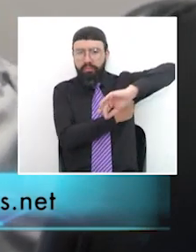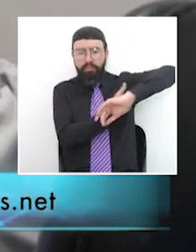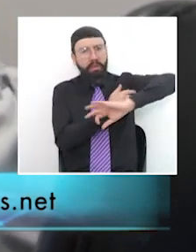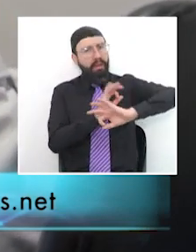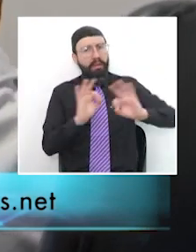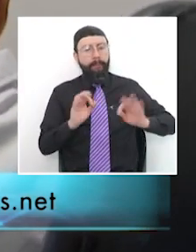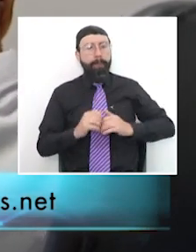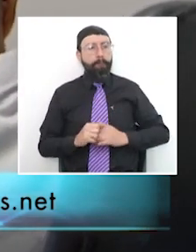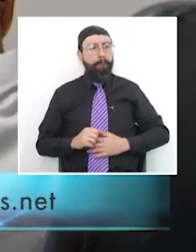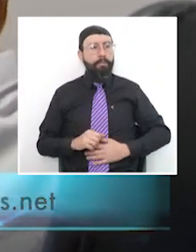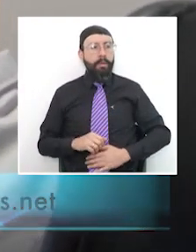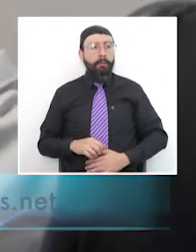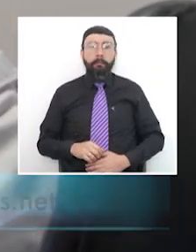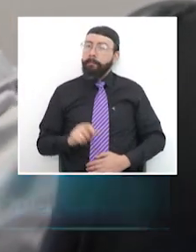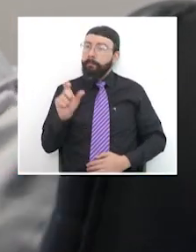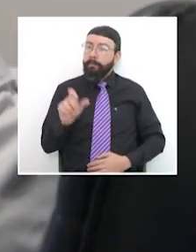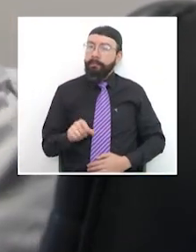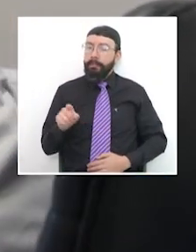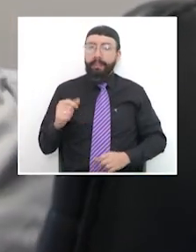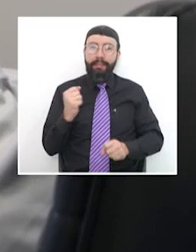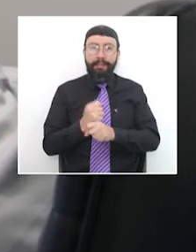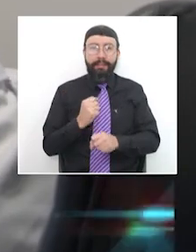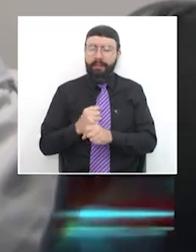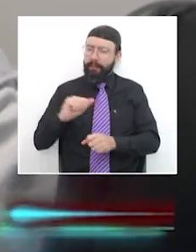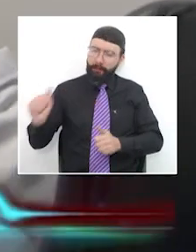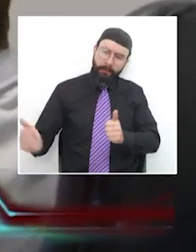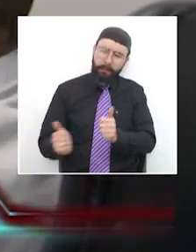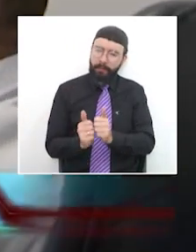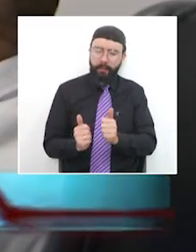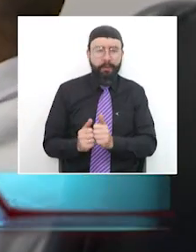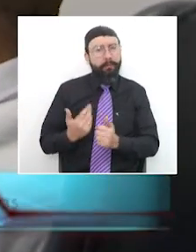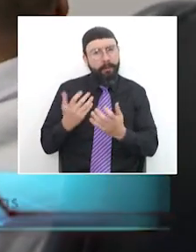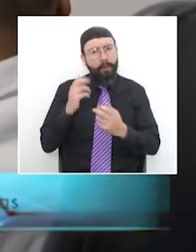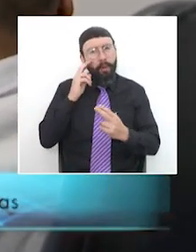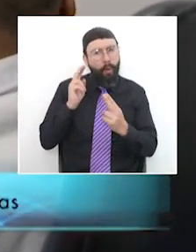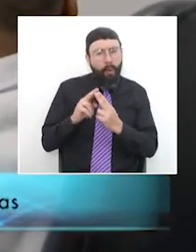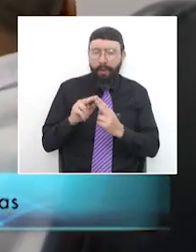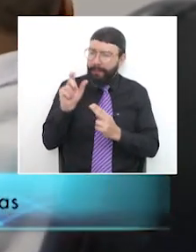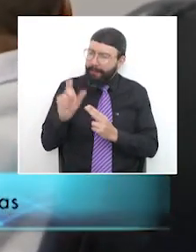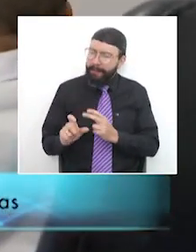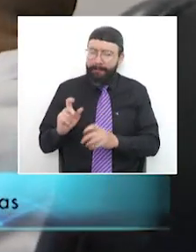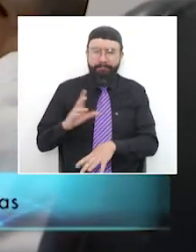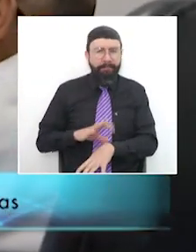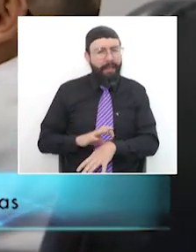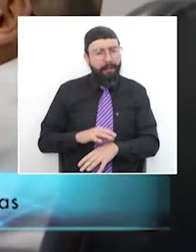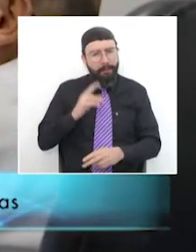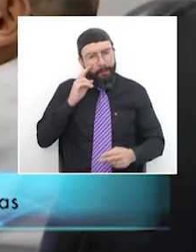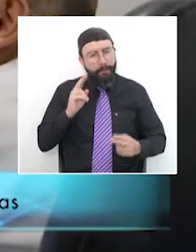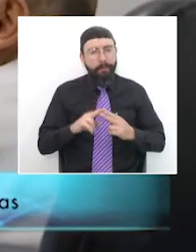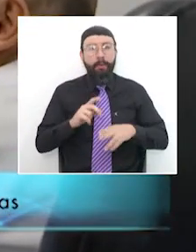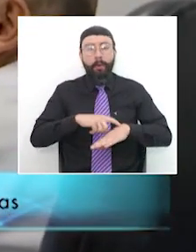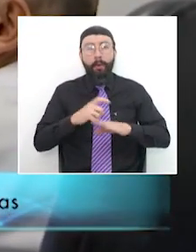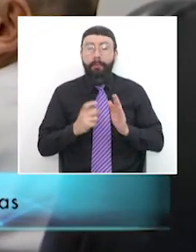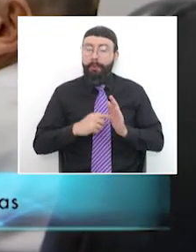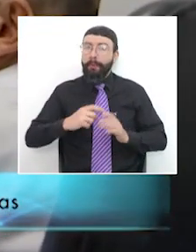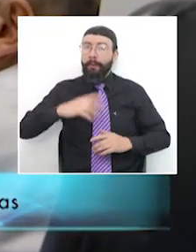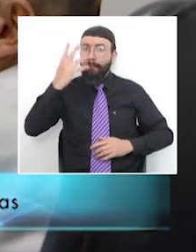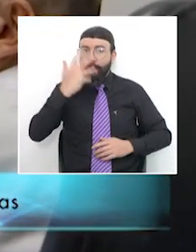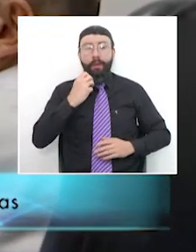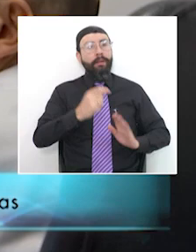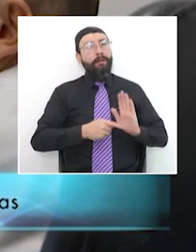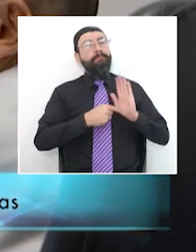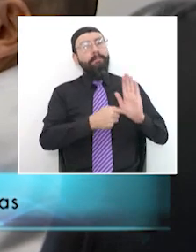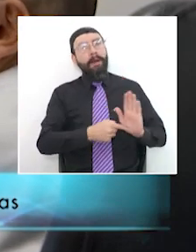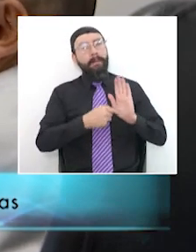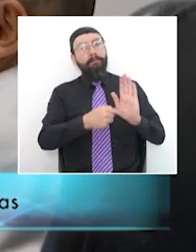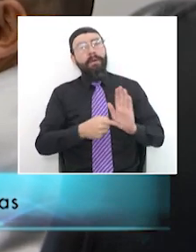Él ha sido un compañero de trabajo, un coequipero que quiero que conozcan todo ese historial médico a través de estas lindas notas que estamos sacando de